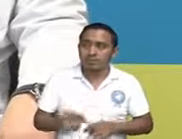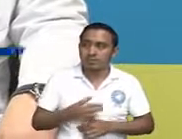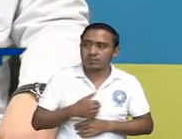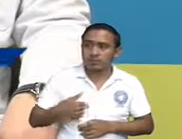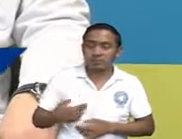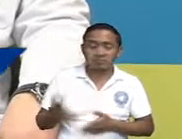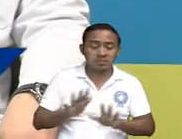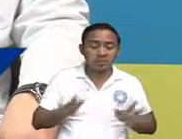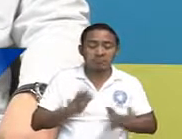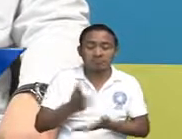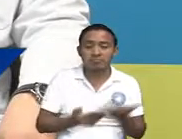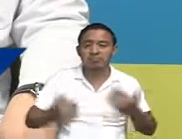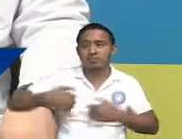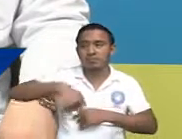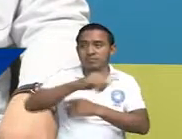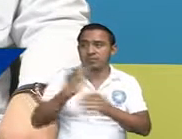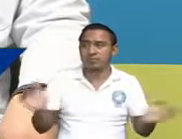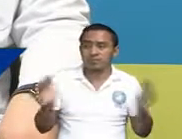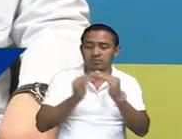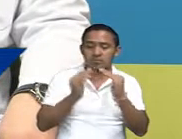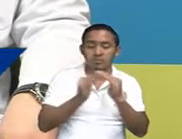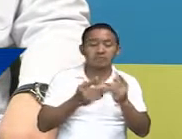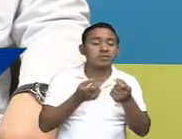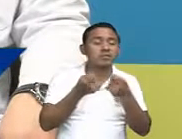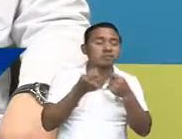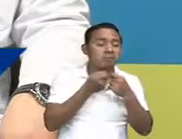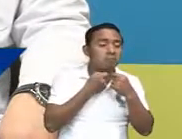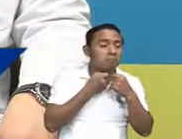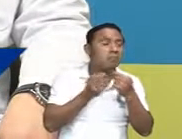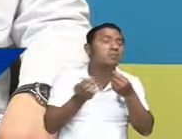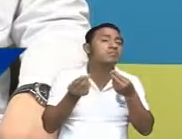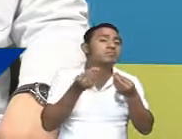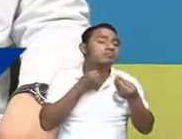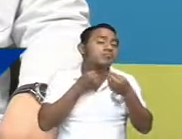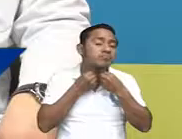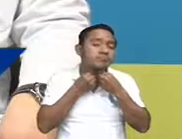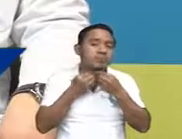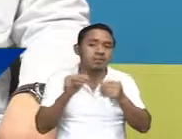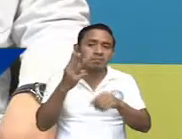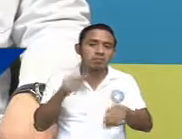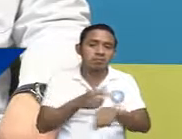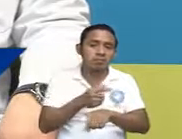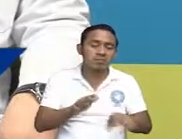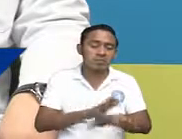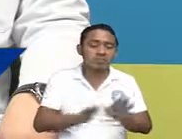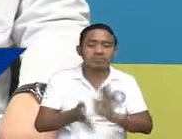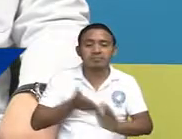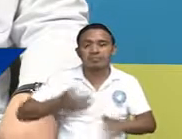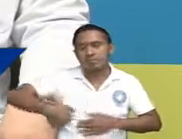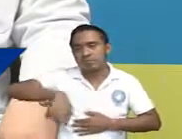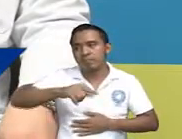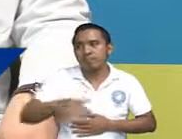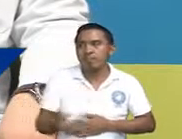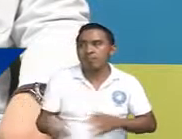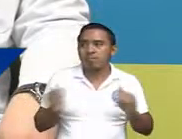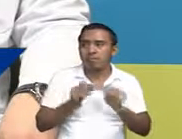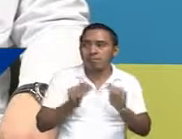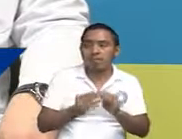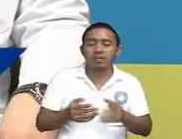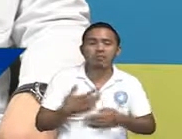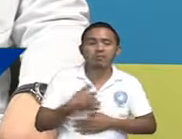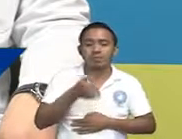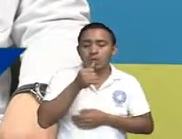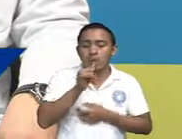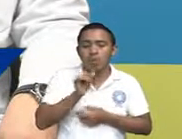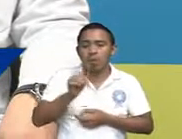y se va a su casa. ¿Es ambulatorio? Es ambulatorio. Correcto. A las 3 horas él ya está ingiriendo líquidos y después su comida